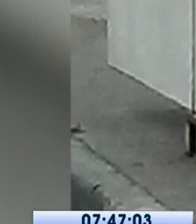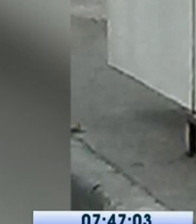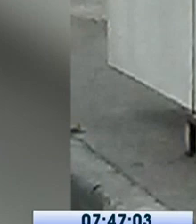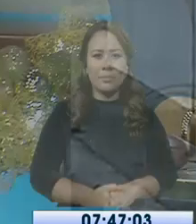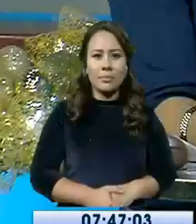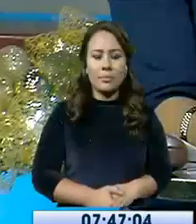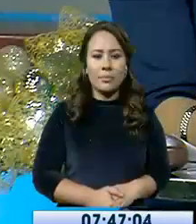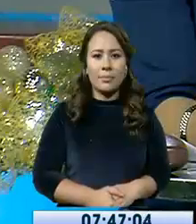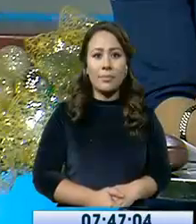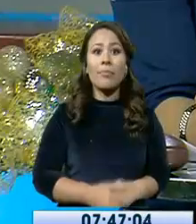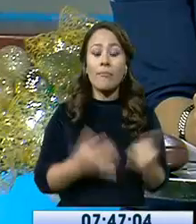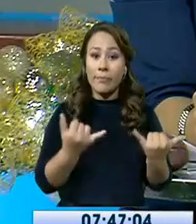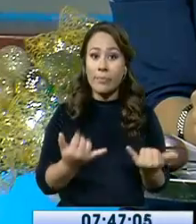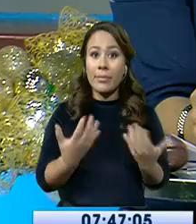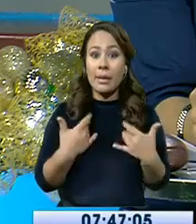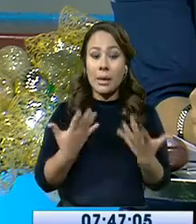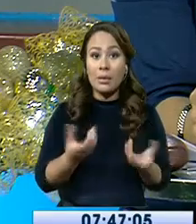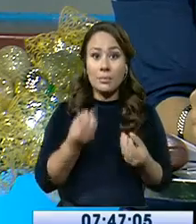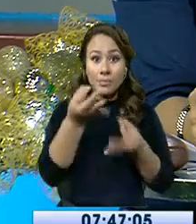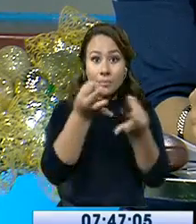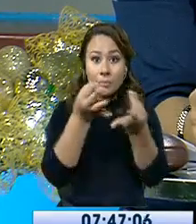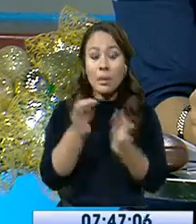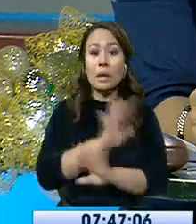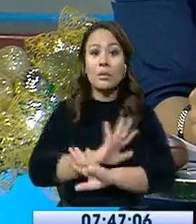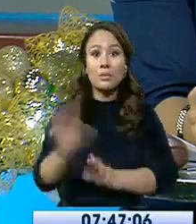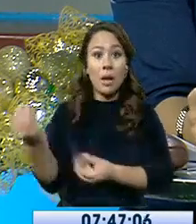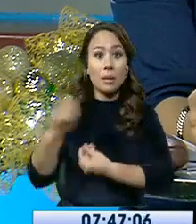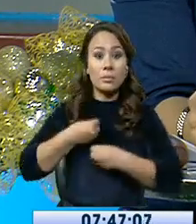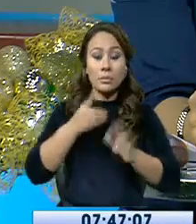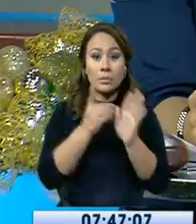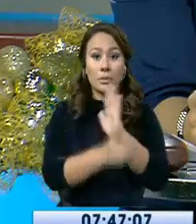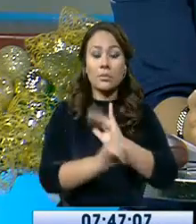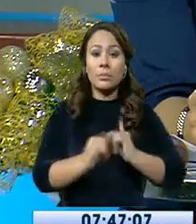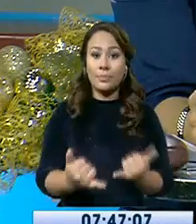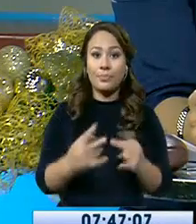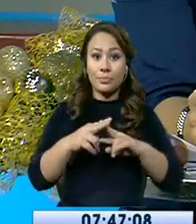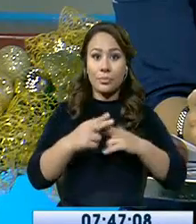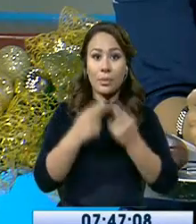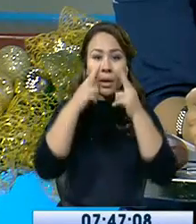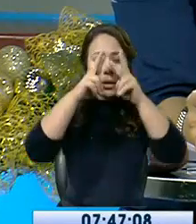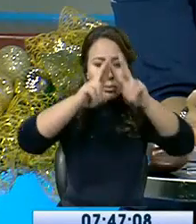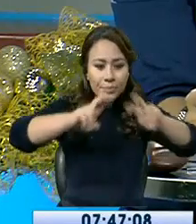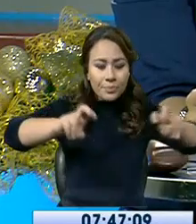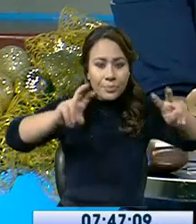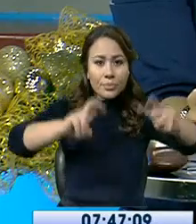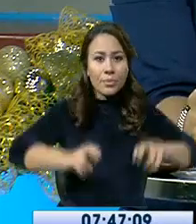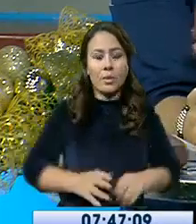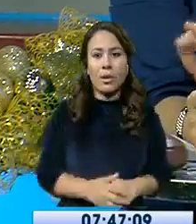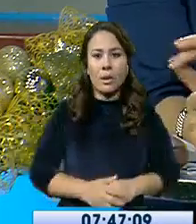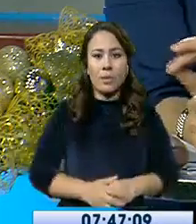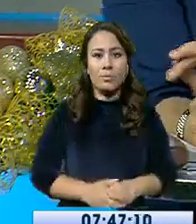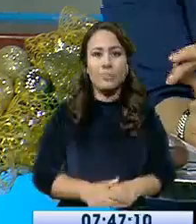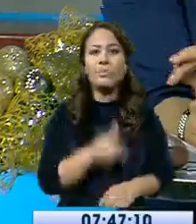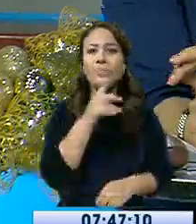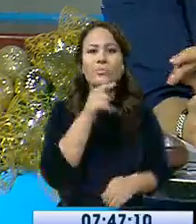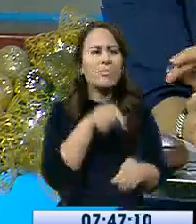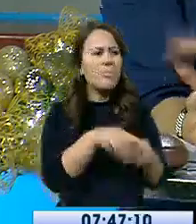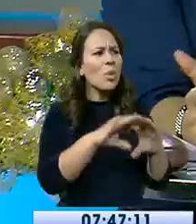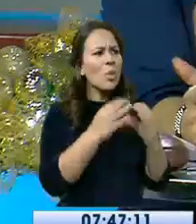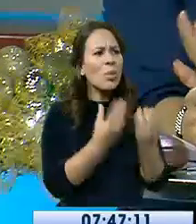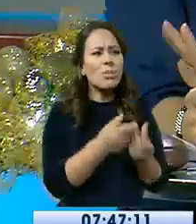Quiero contarles ahora que tras una denuncia inició la investigación de una supuesta